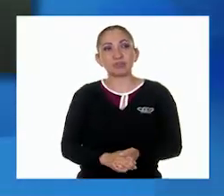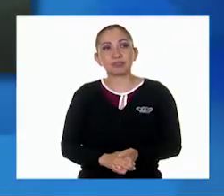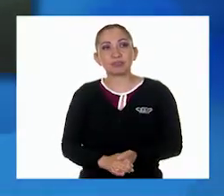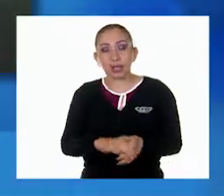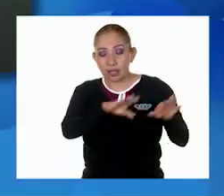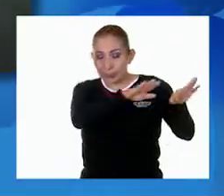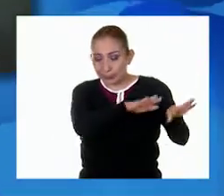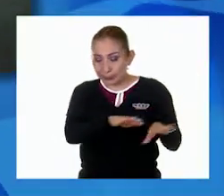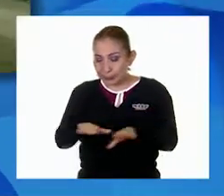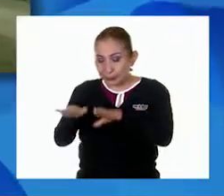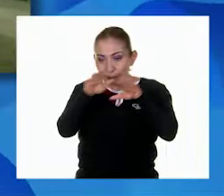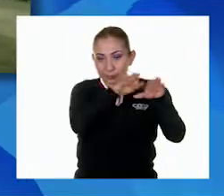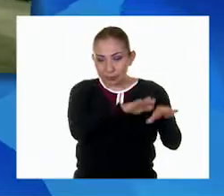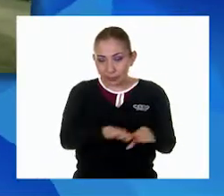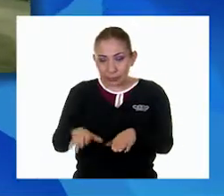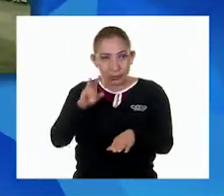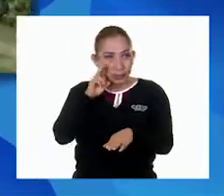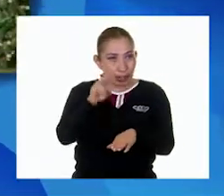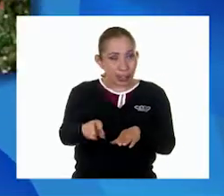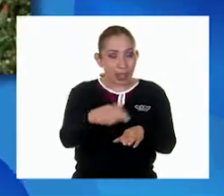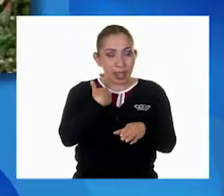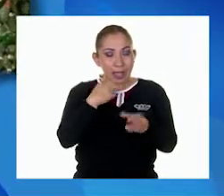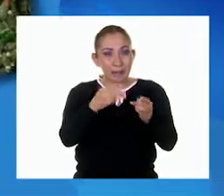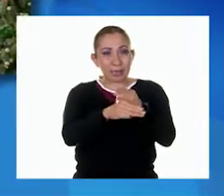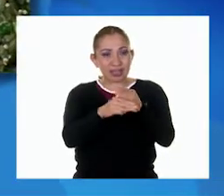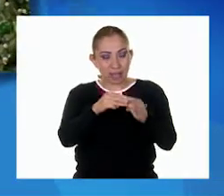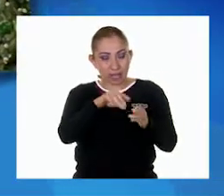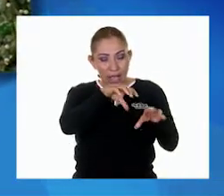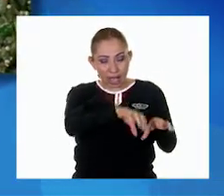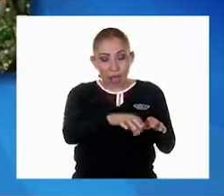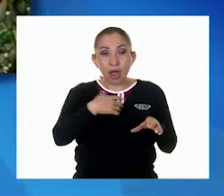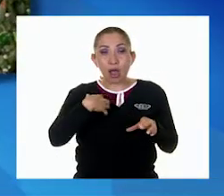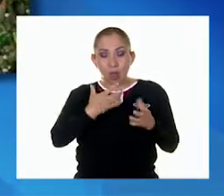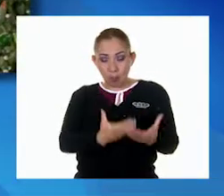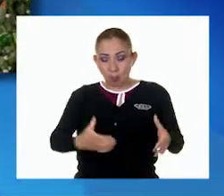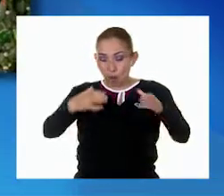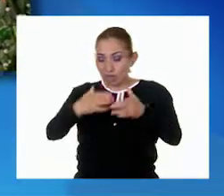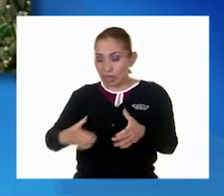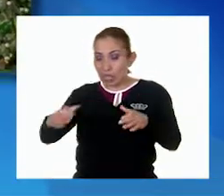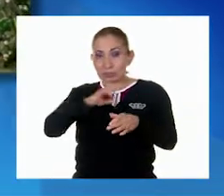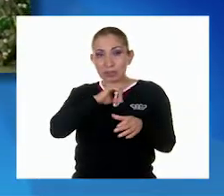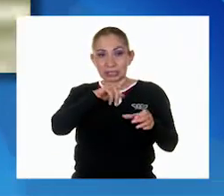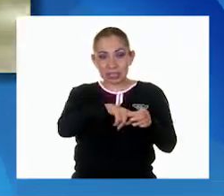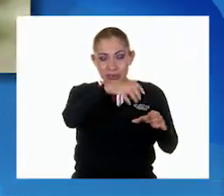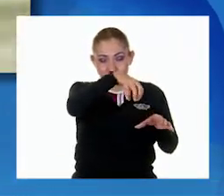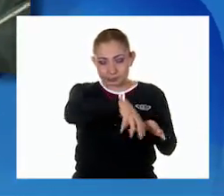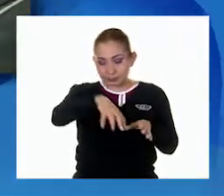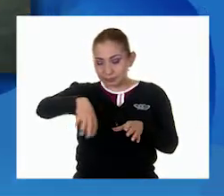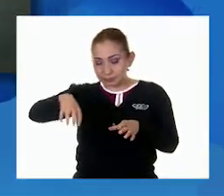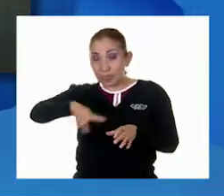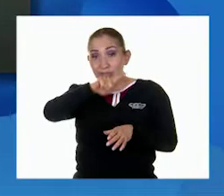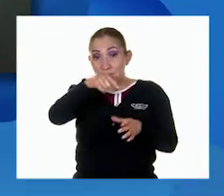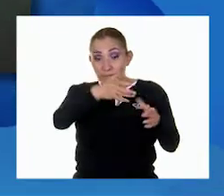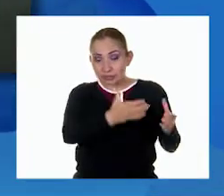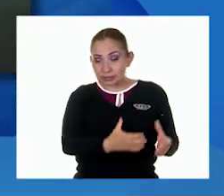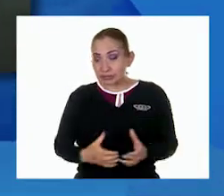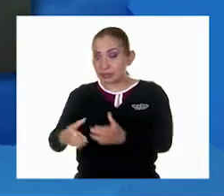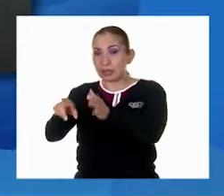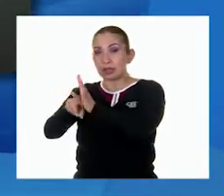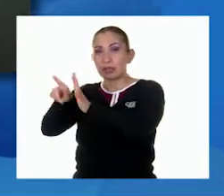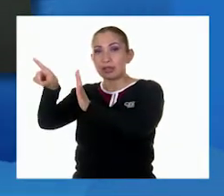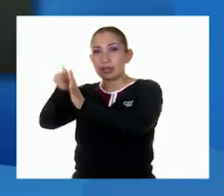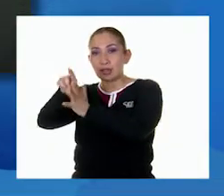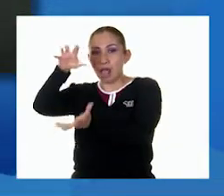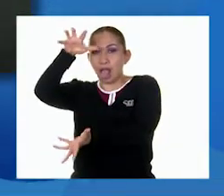banda de selección, los materiales se tiran en un bote especial o en contenedores con bercinas. De ahí se lleva al departamento